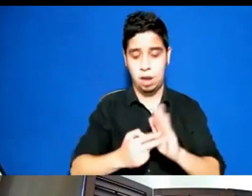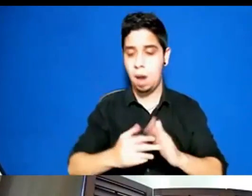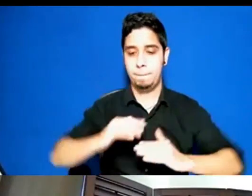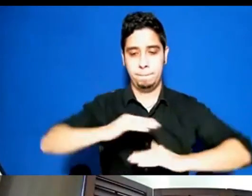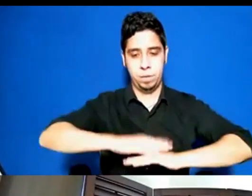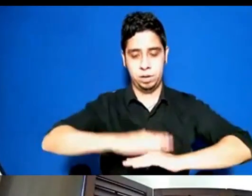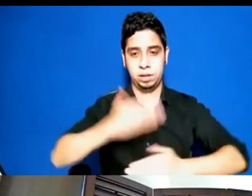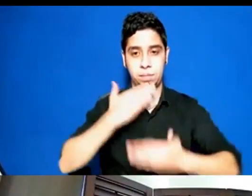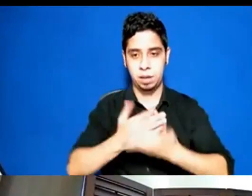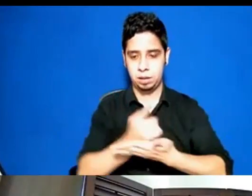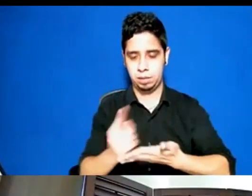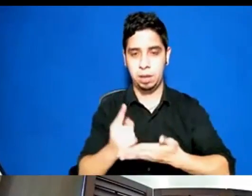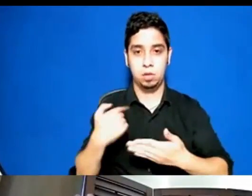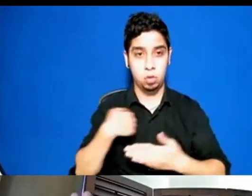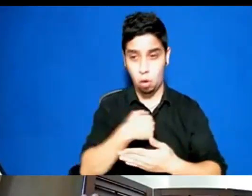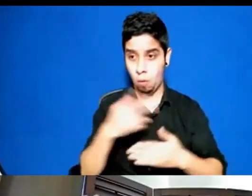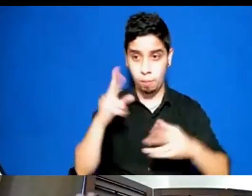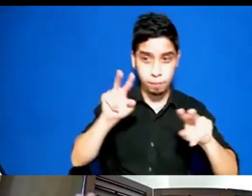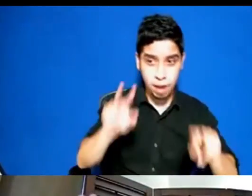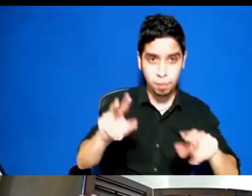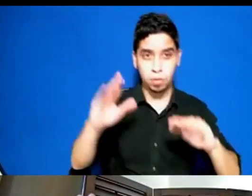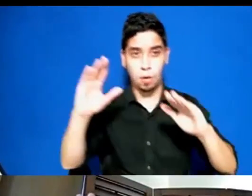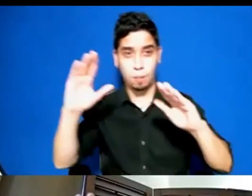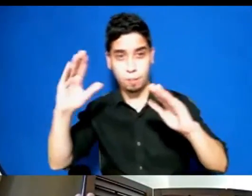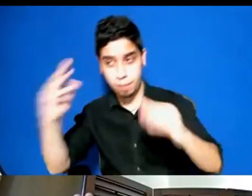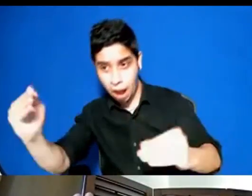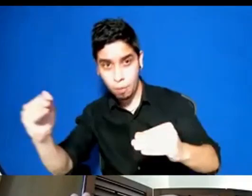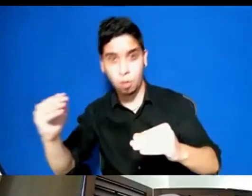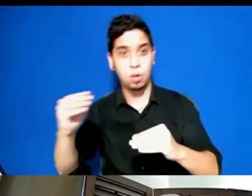semana y ahora sí, nos vemos. ¿Sí? Llévatelo, Chenan.